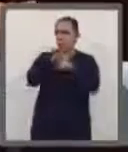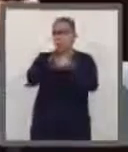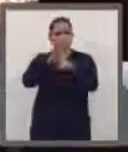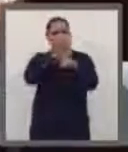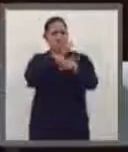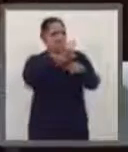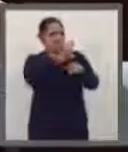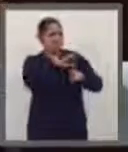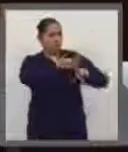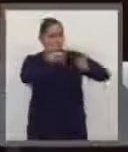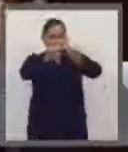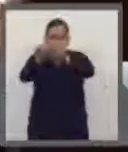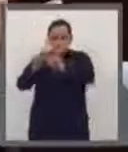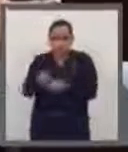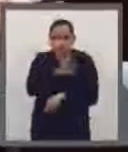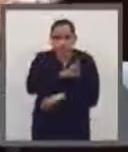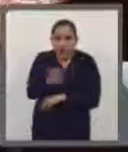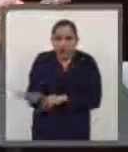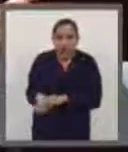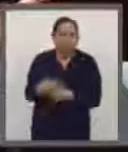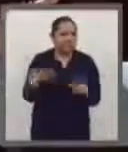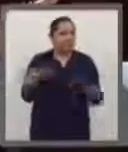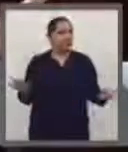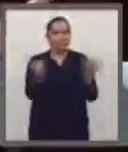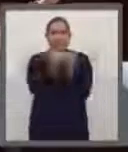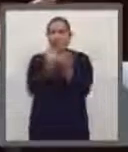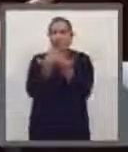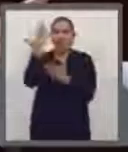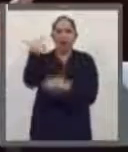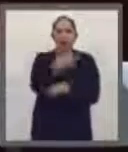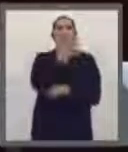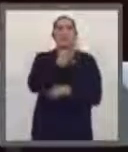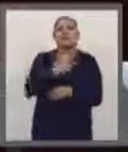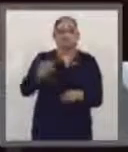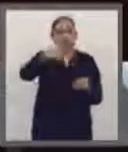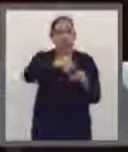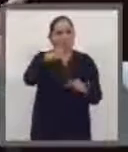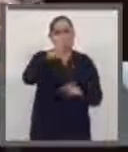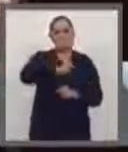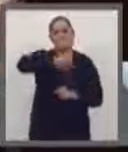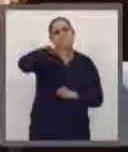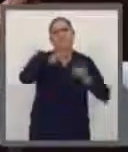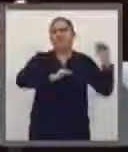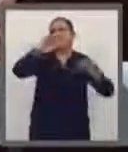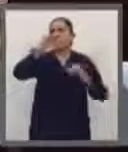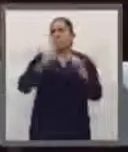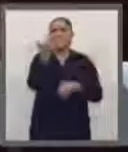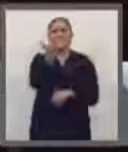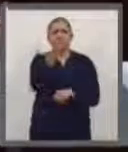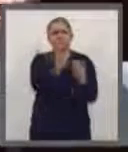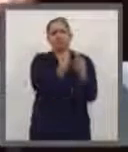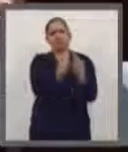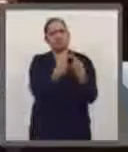Se abre, como ya se liberalizó la gasolina, ya vimos los resultados, pues ahora se van a liberalizar